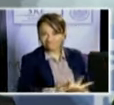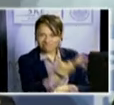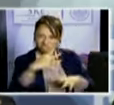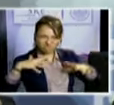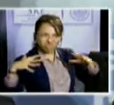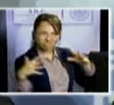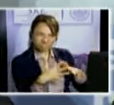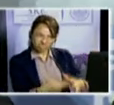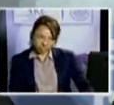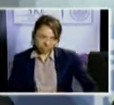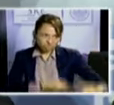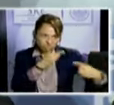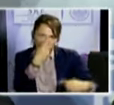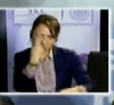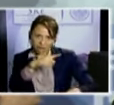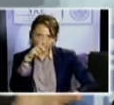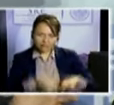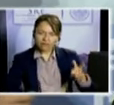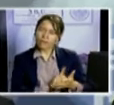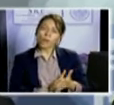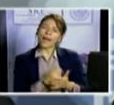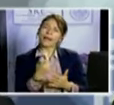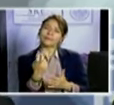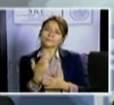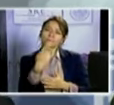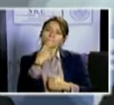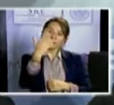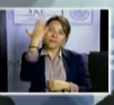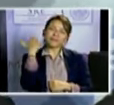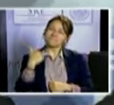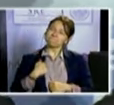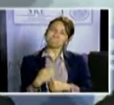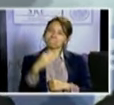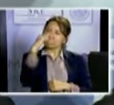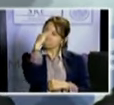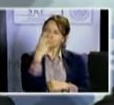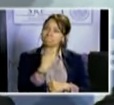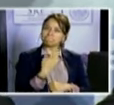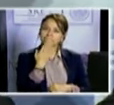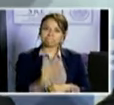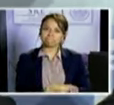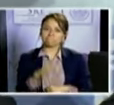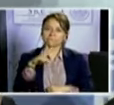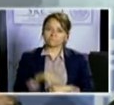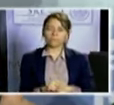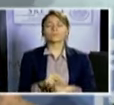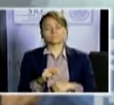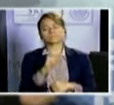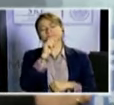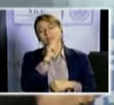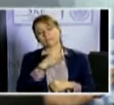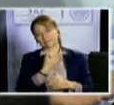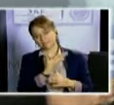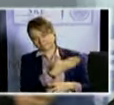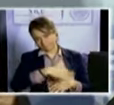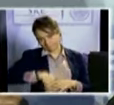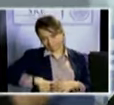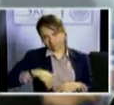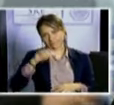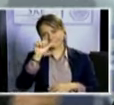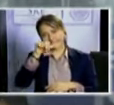parece que es muy importante, y eso Antonio de alguna manera lo señala, pero no lo puede hacer, y lo digo con